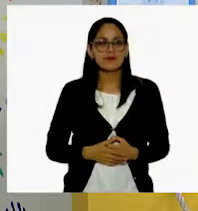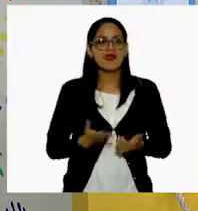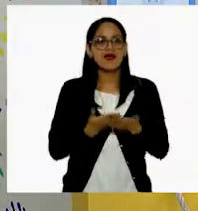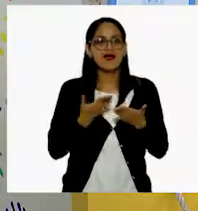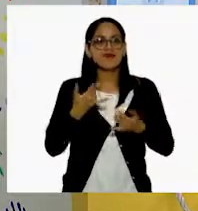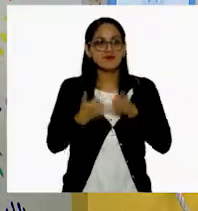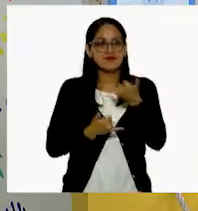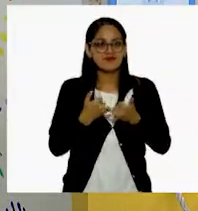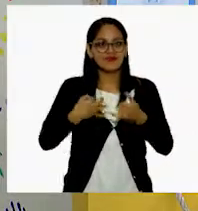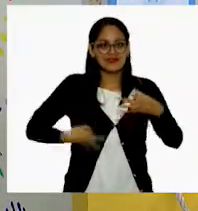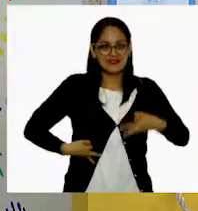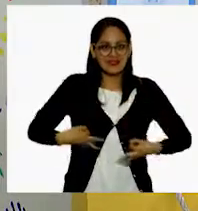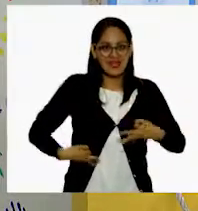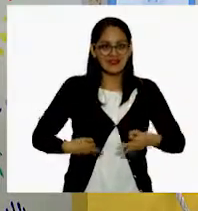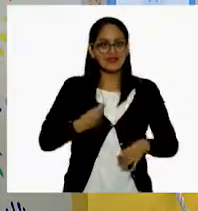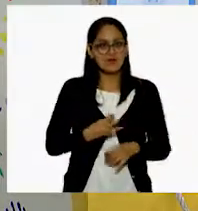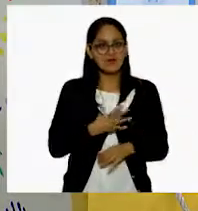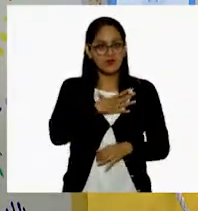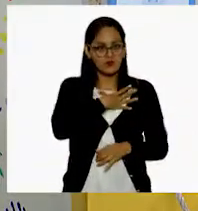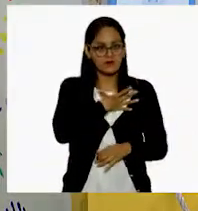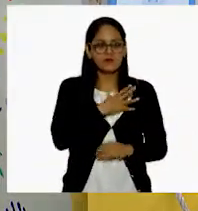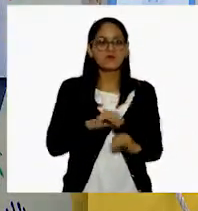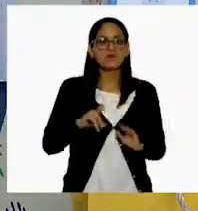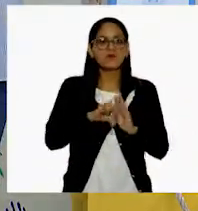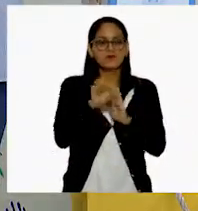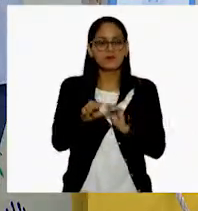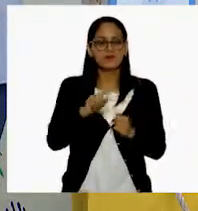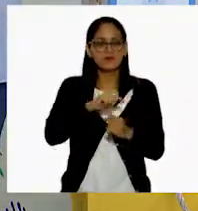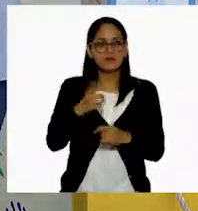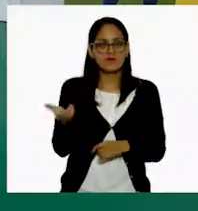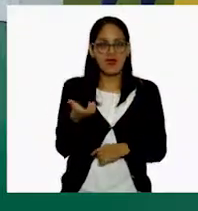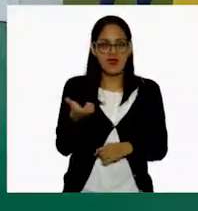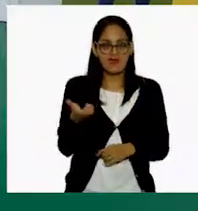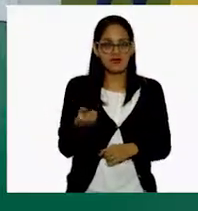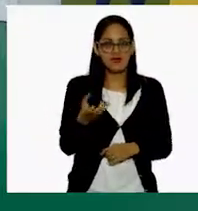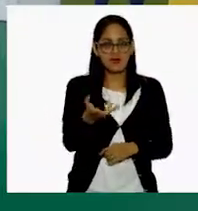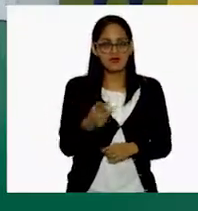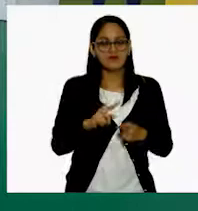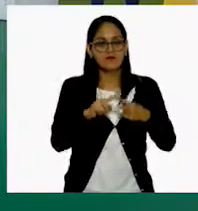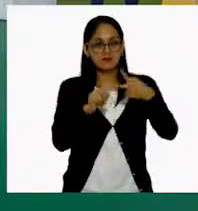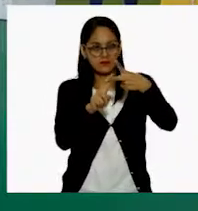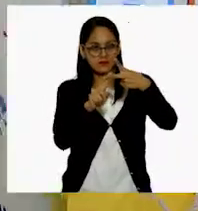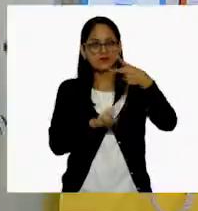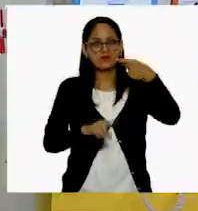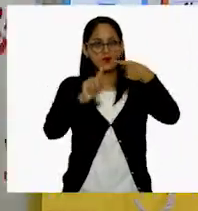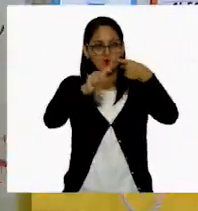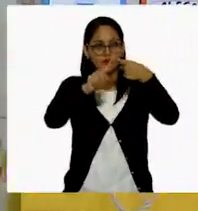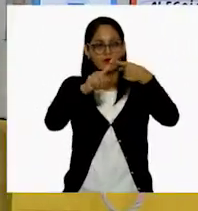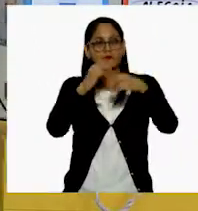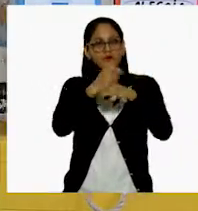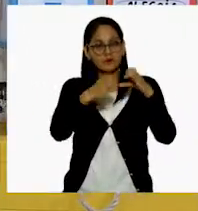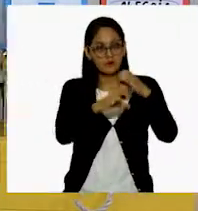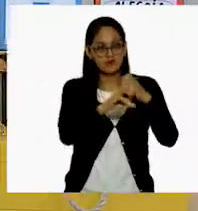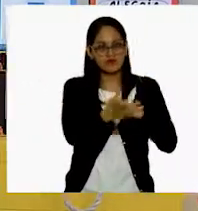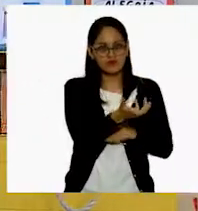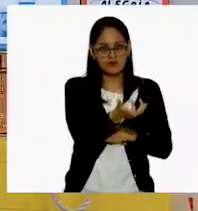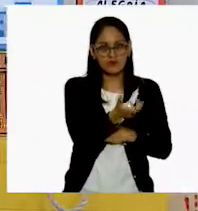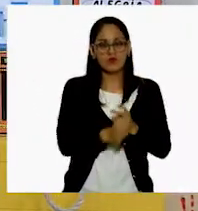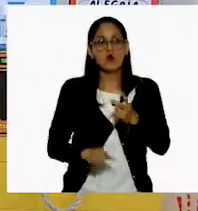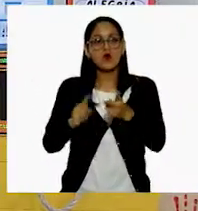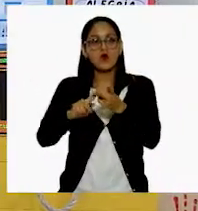al teatro de las emociones. Tendremos dos dados. Ajá. Uno con objetos, este, y ajá, otro con